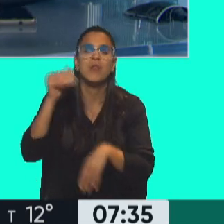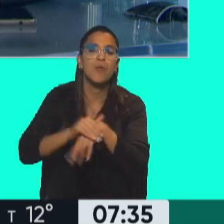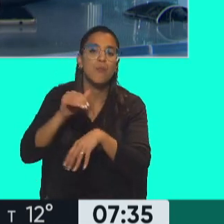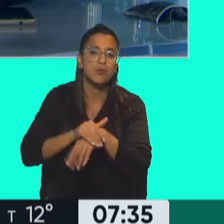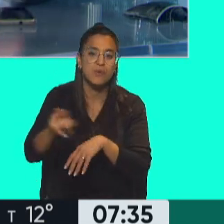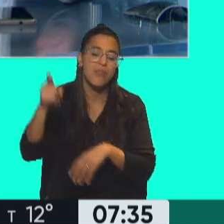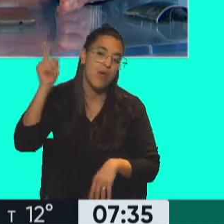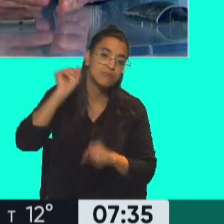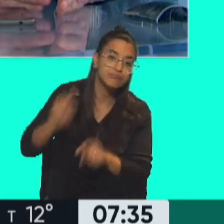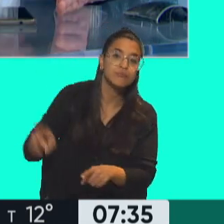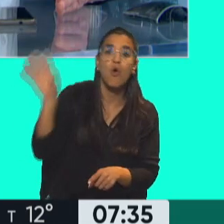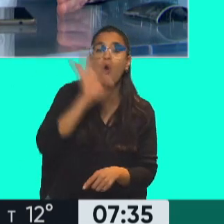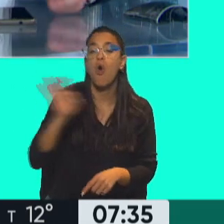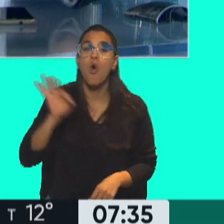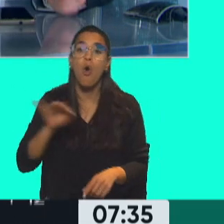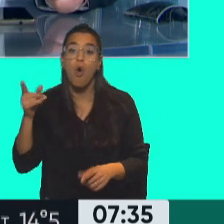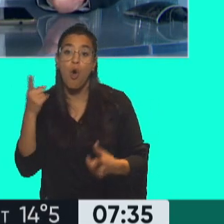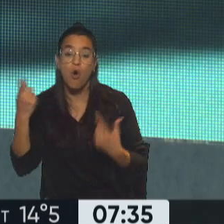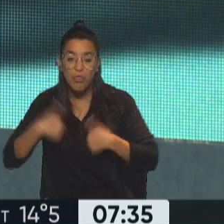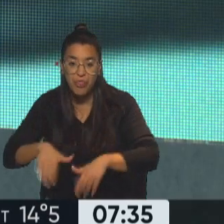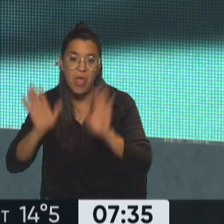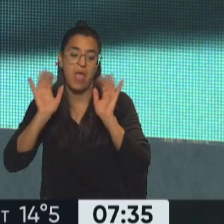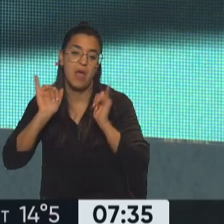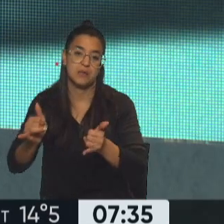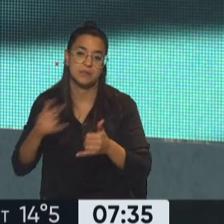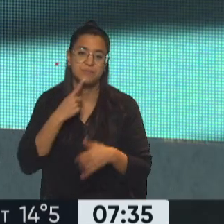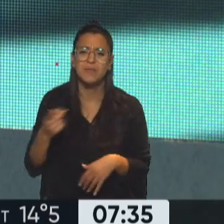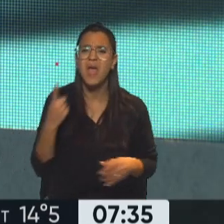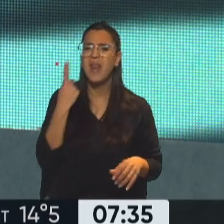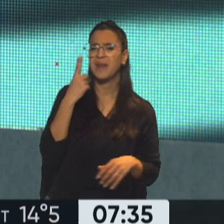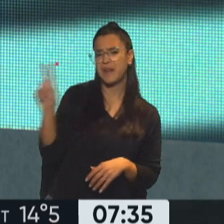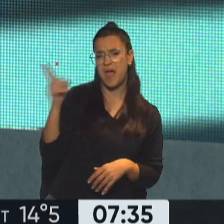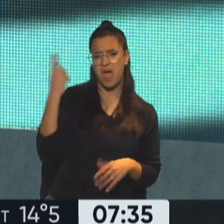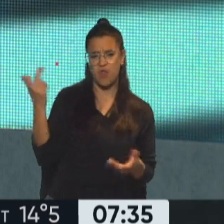responsabilidades culposas o dolosas en el episodio. Bueno, raro que desde el principio no hubiera